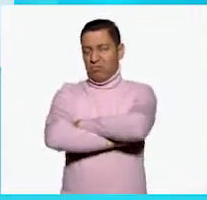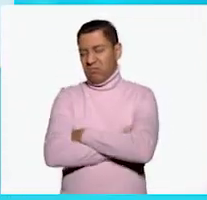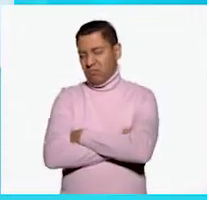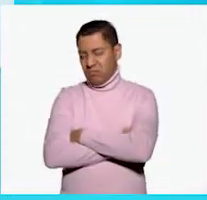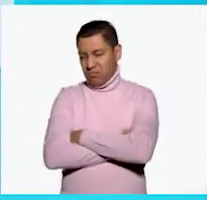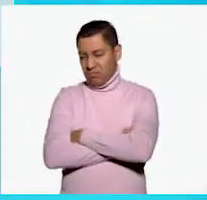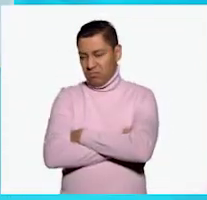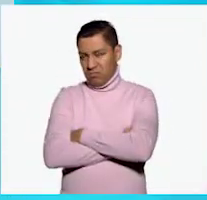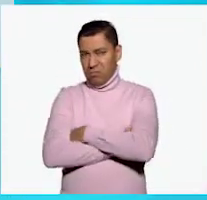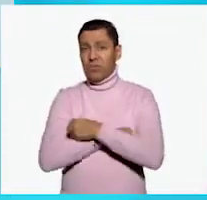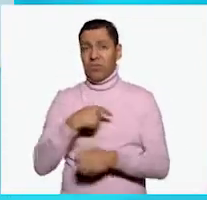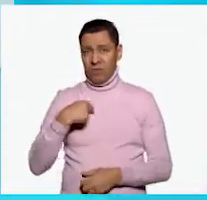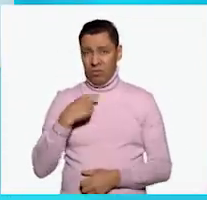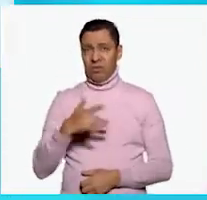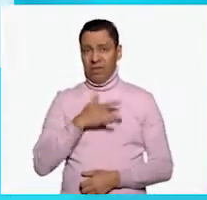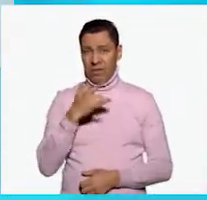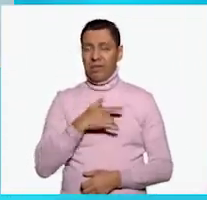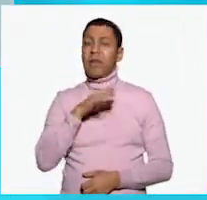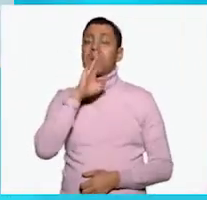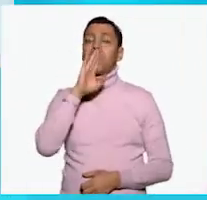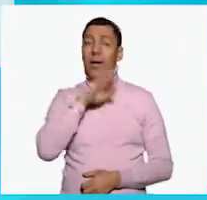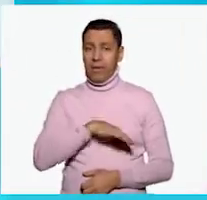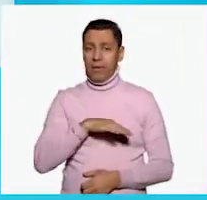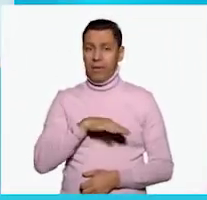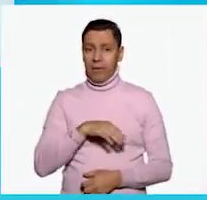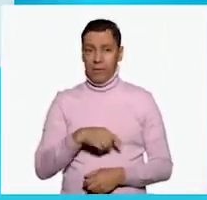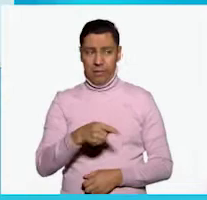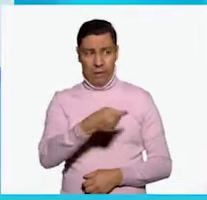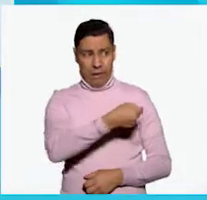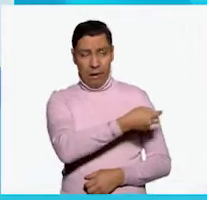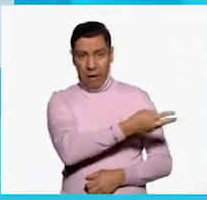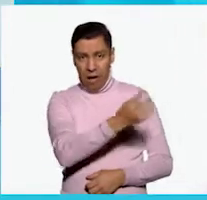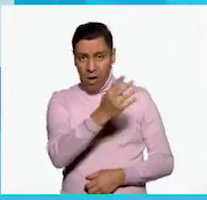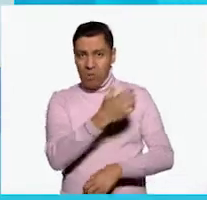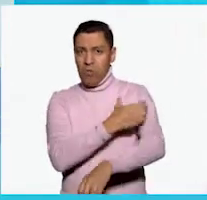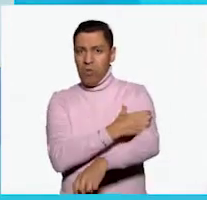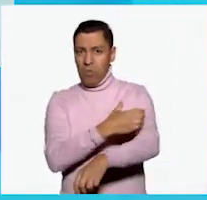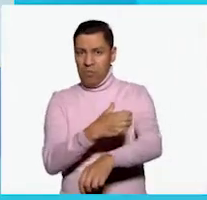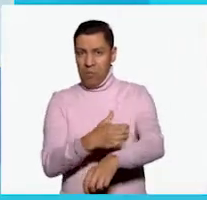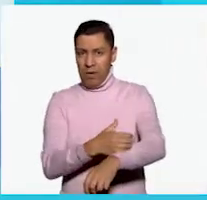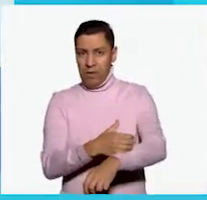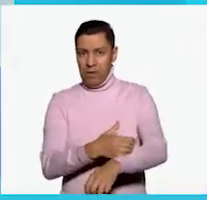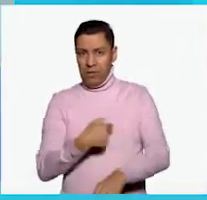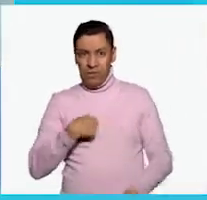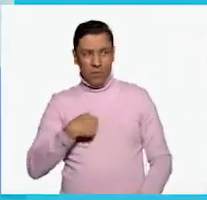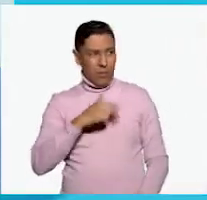Me sentí mal porque mis compañeros me dejaron de hablar un rato.